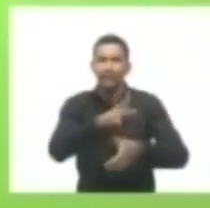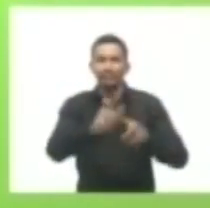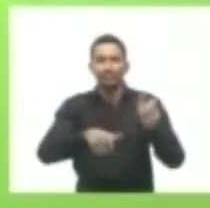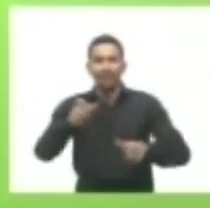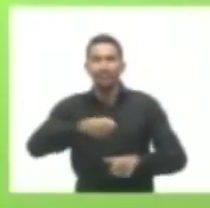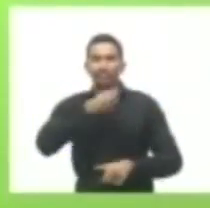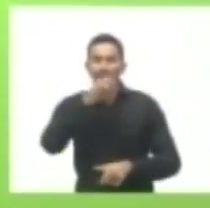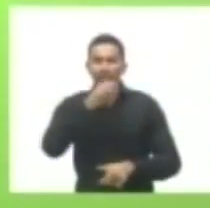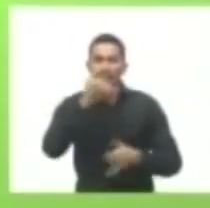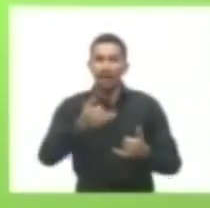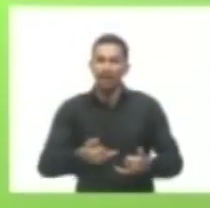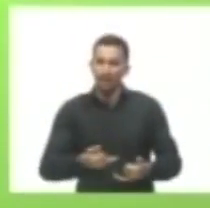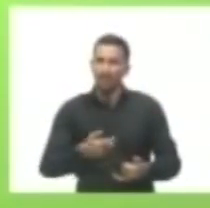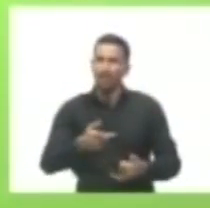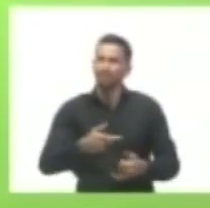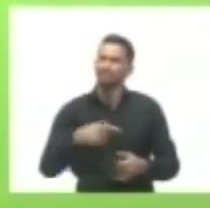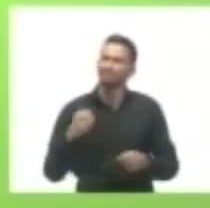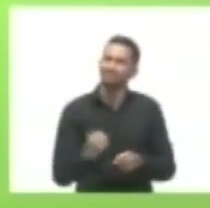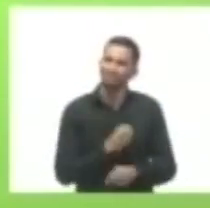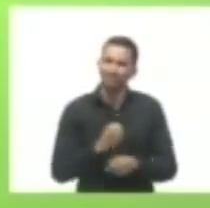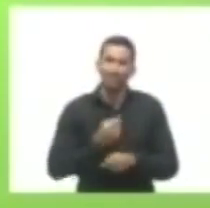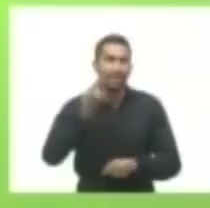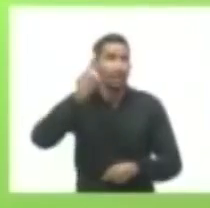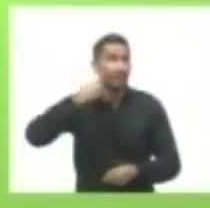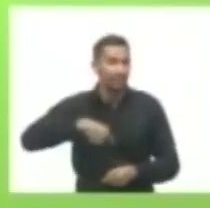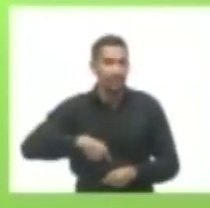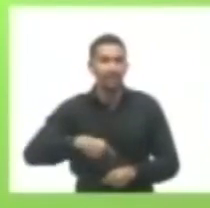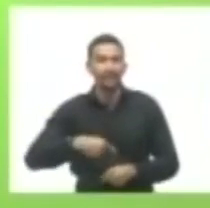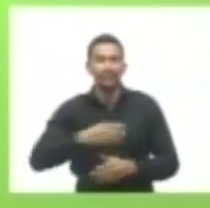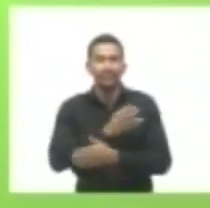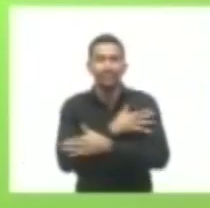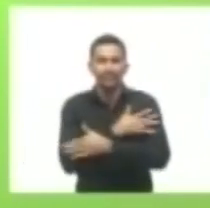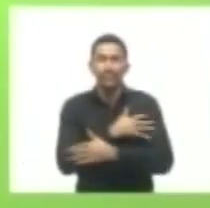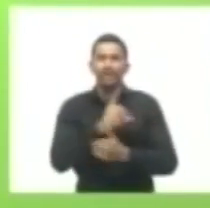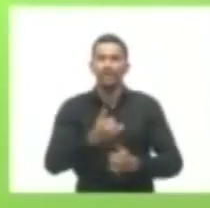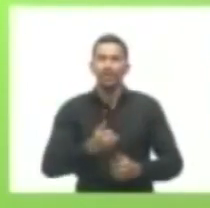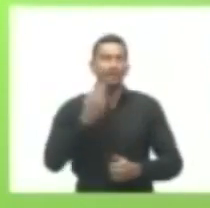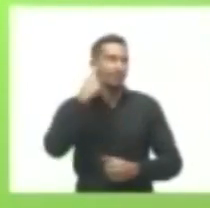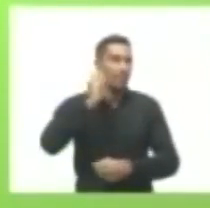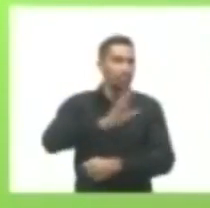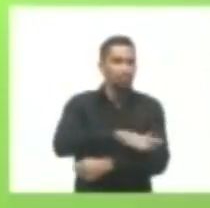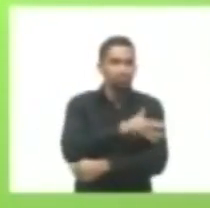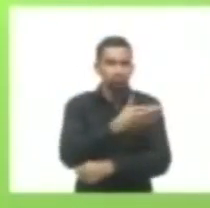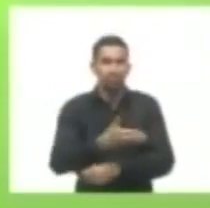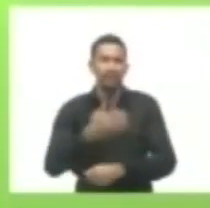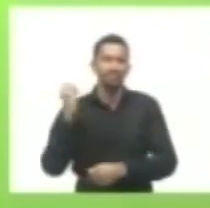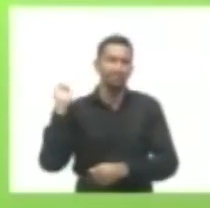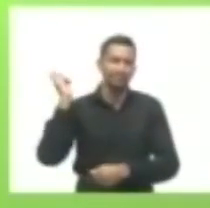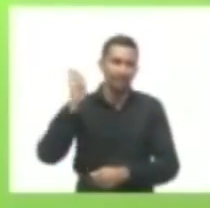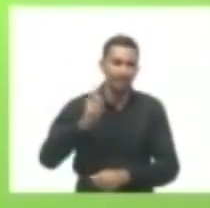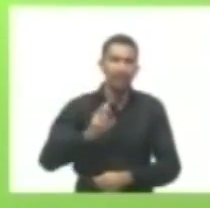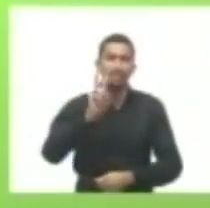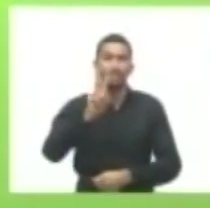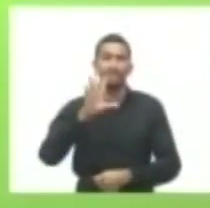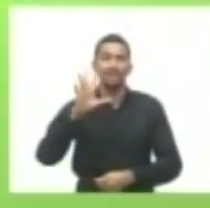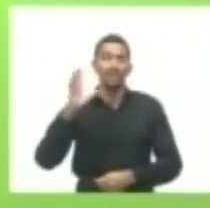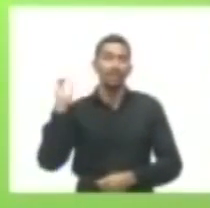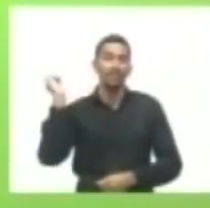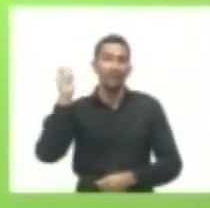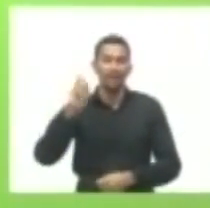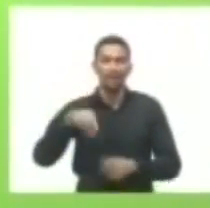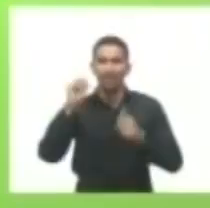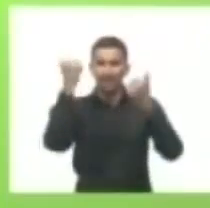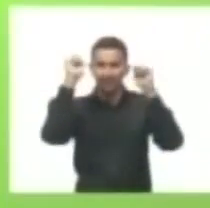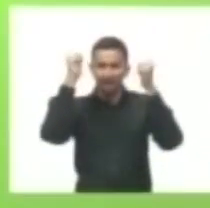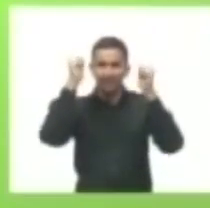periodistas por cumplir con esta hermosa labor. Con música y tradición se celebraron los 25 años de Carnaval